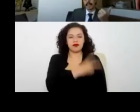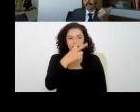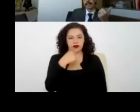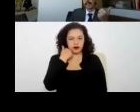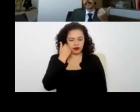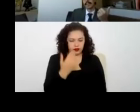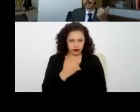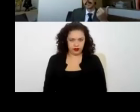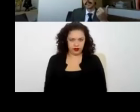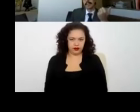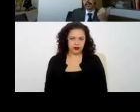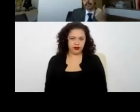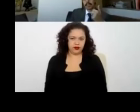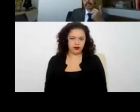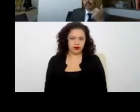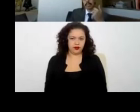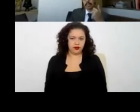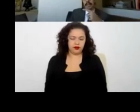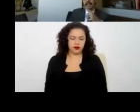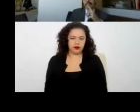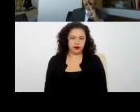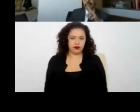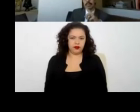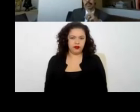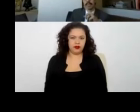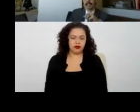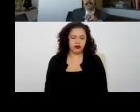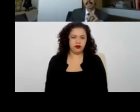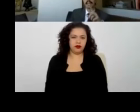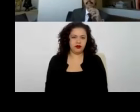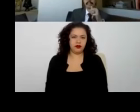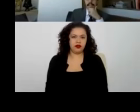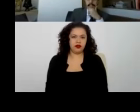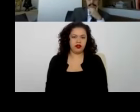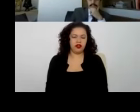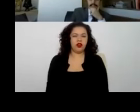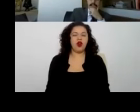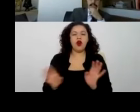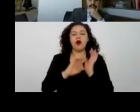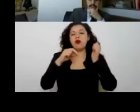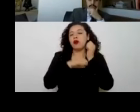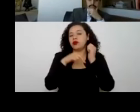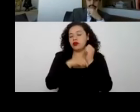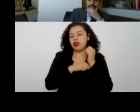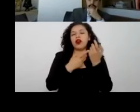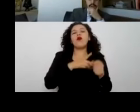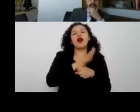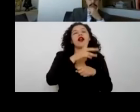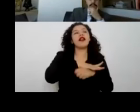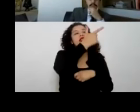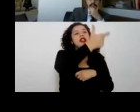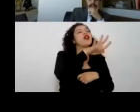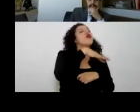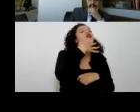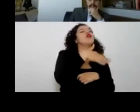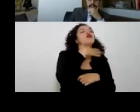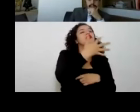ocultar, y lo que busca ocultar es la procedencia ilícita de ciertos recursos.